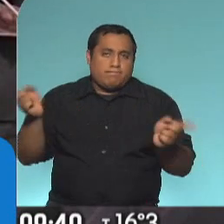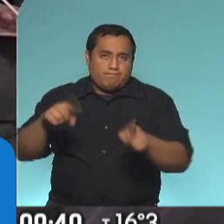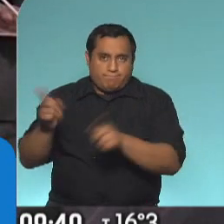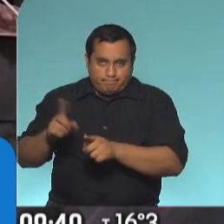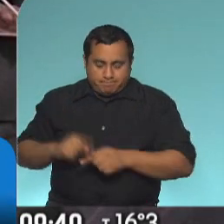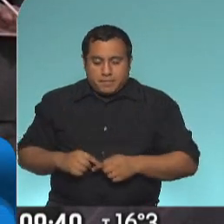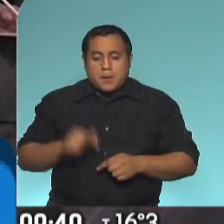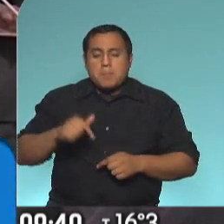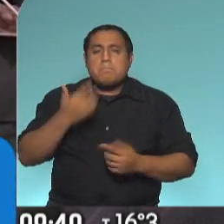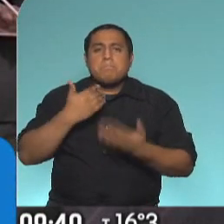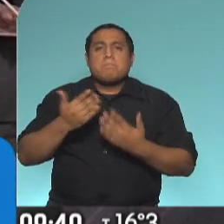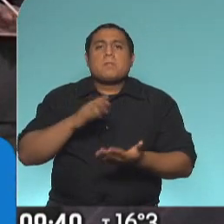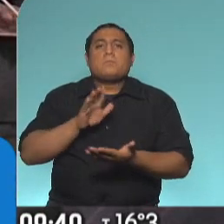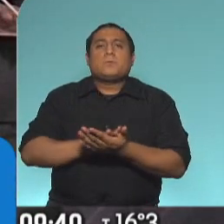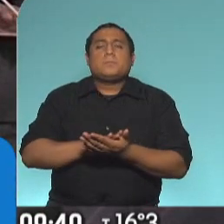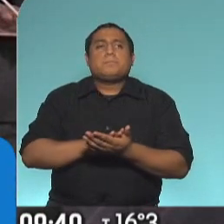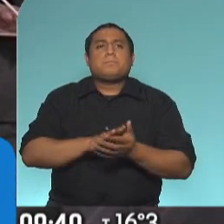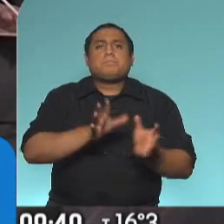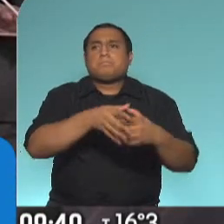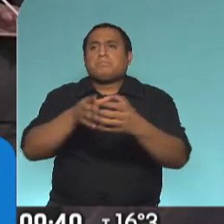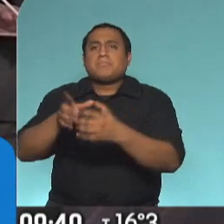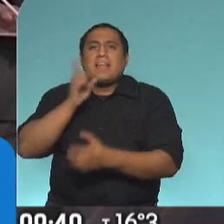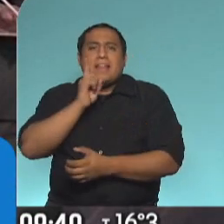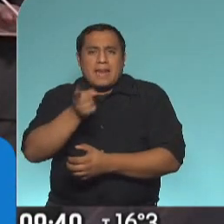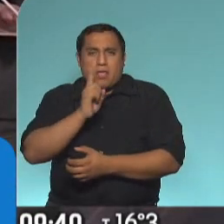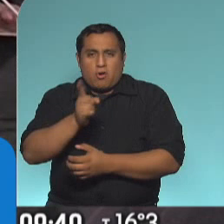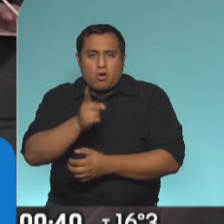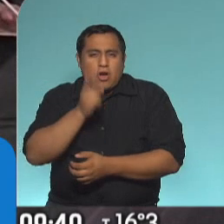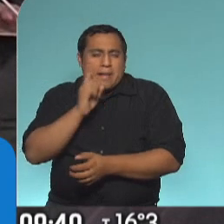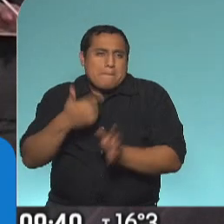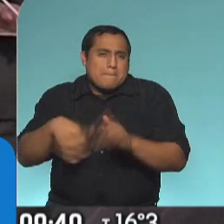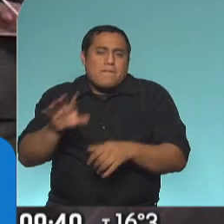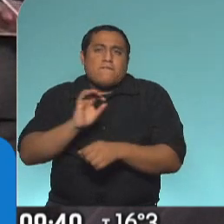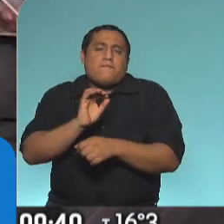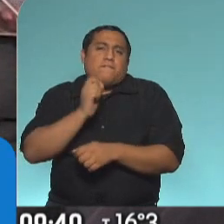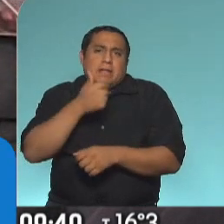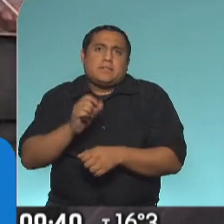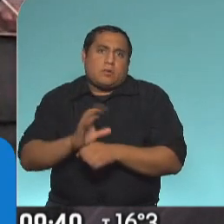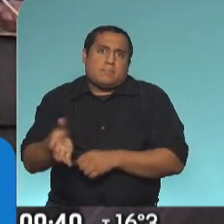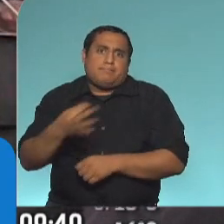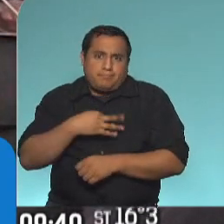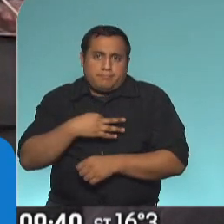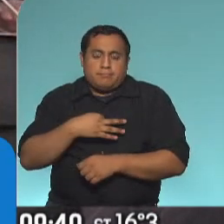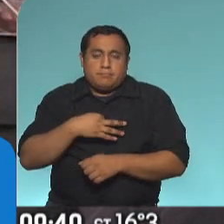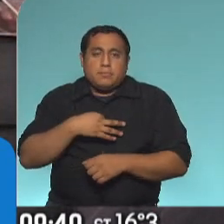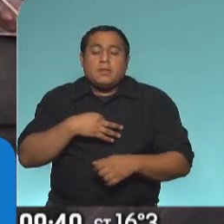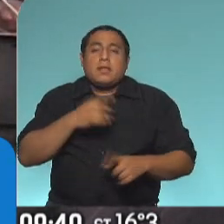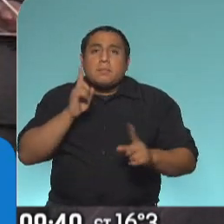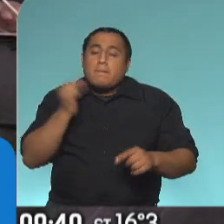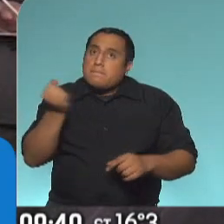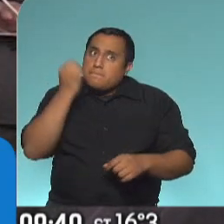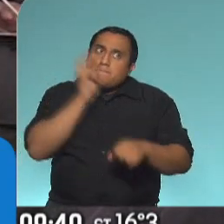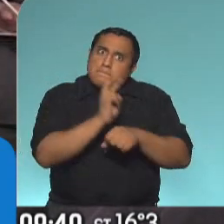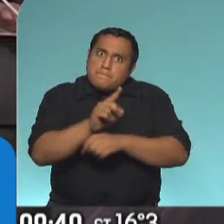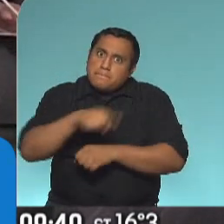Vamos a hablar en relación a los grupos en riesgo y vamos a recordar para fortalecer los cuidados en estos